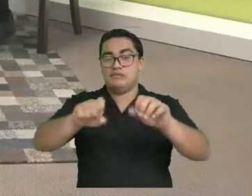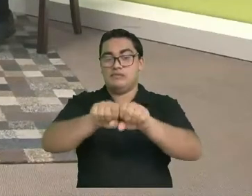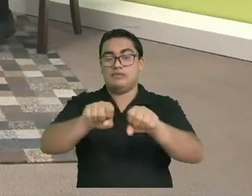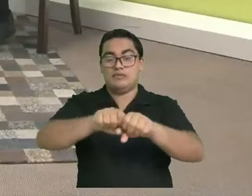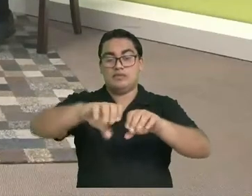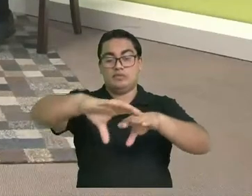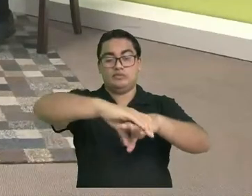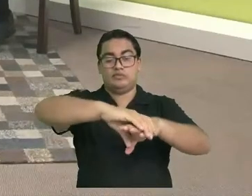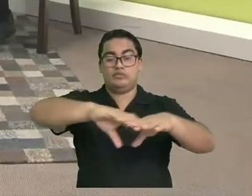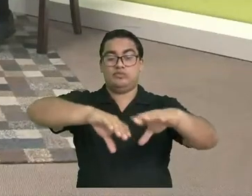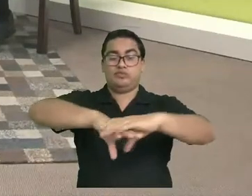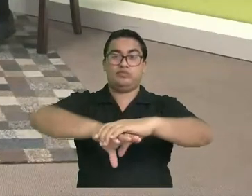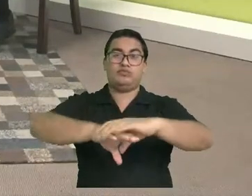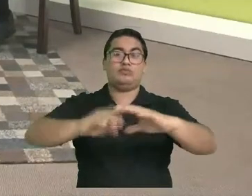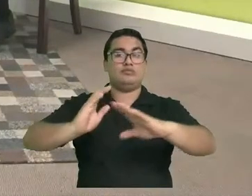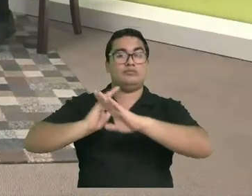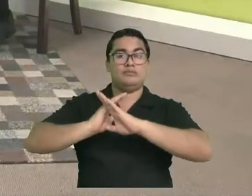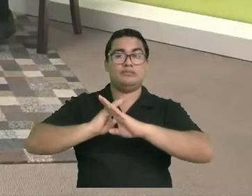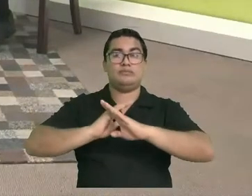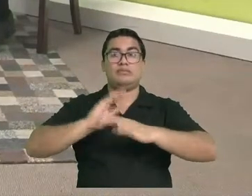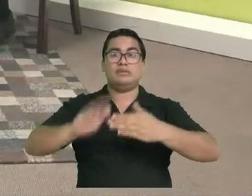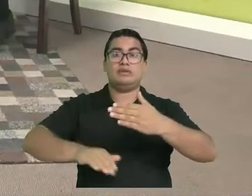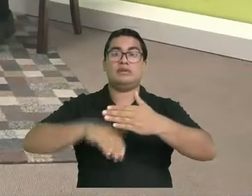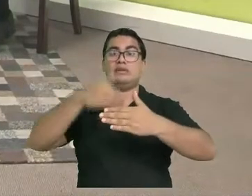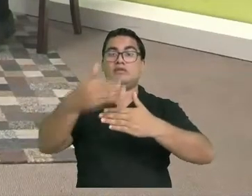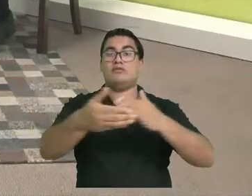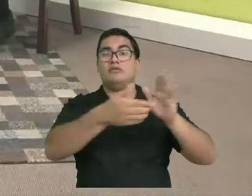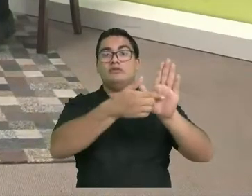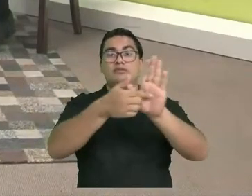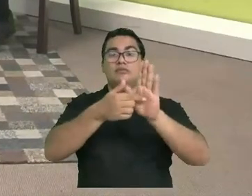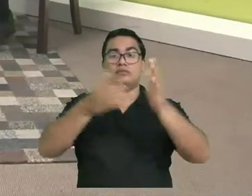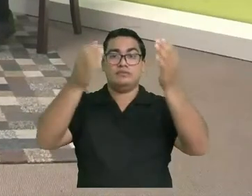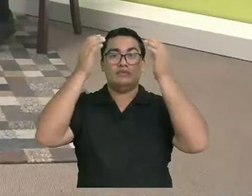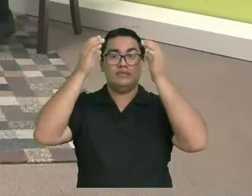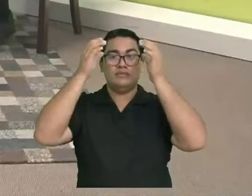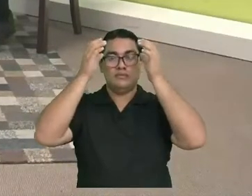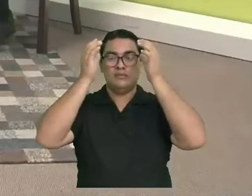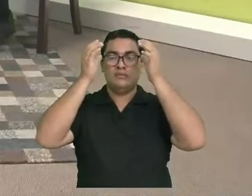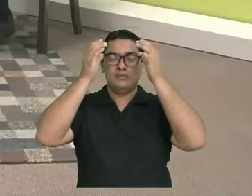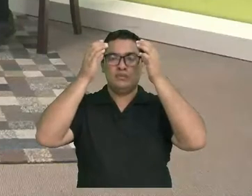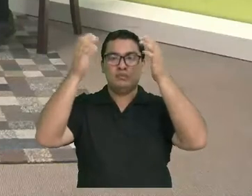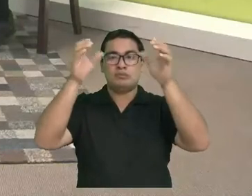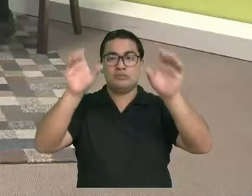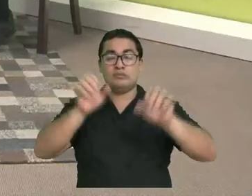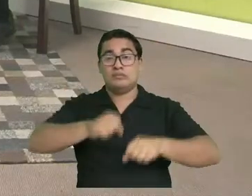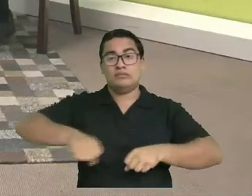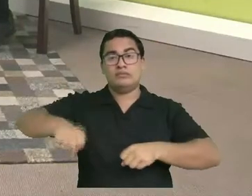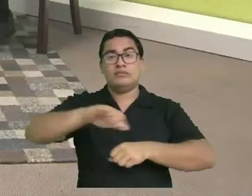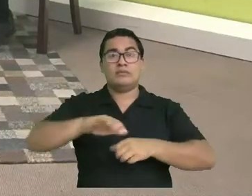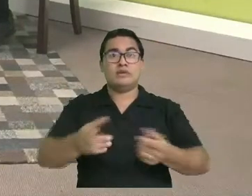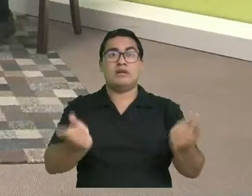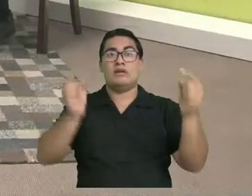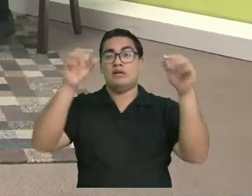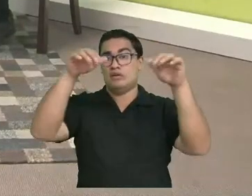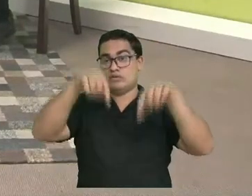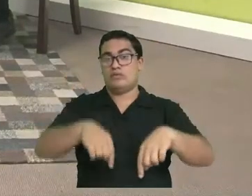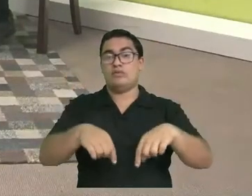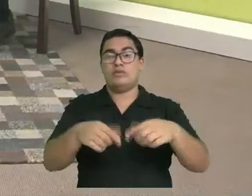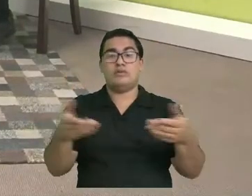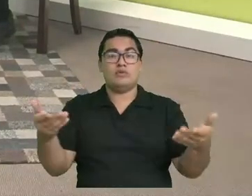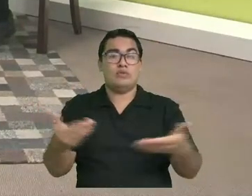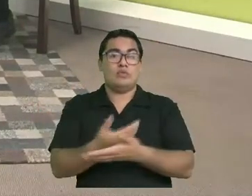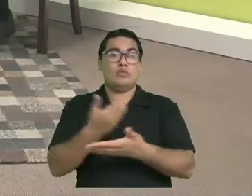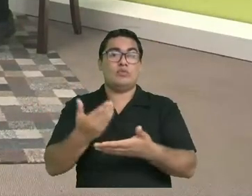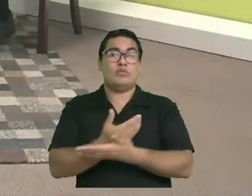después le dio un contexto cultural y social. Y ahora tiene un contexto de belleza. Erótico. Belleza, así es. Por eso es que